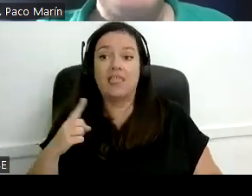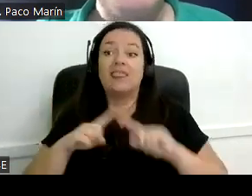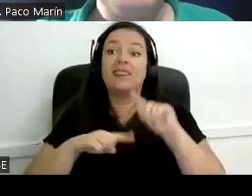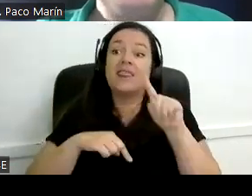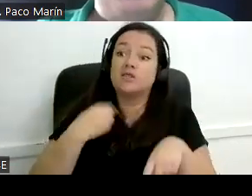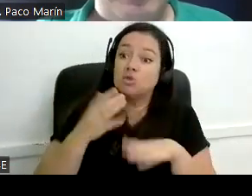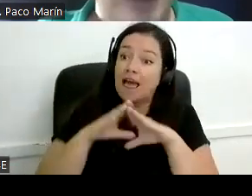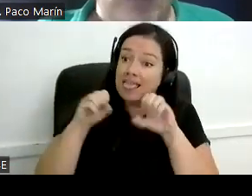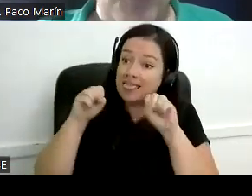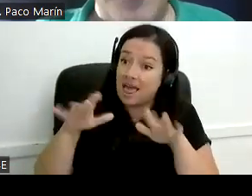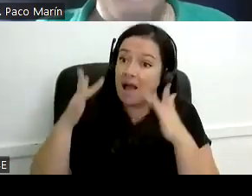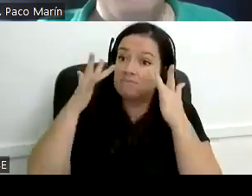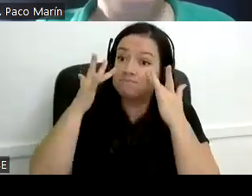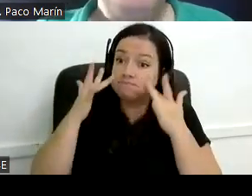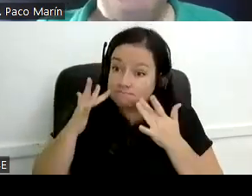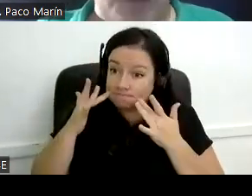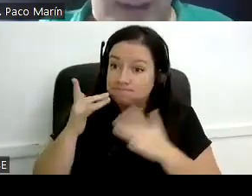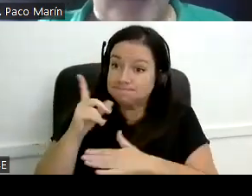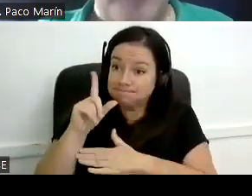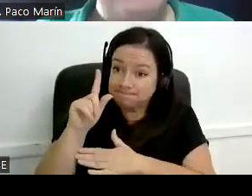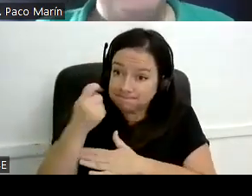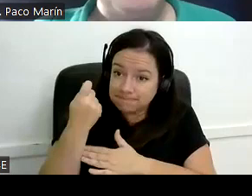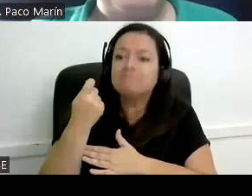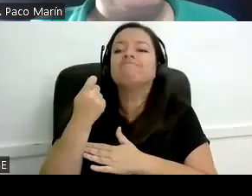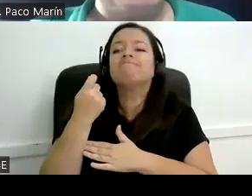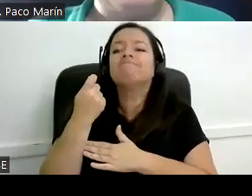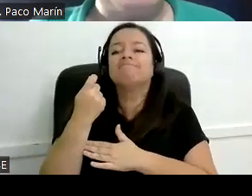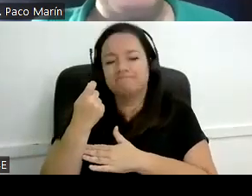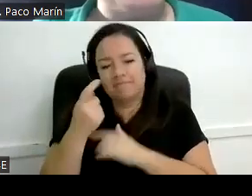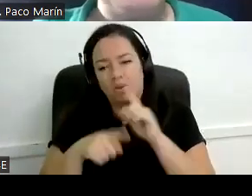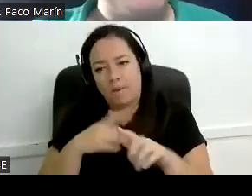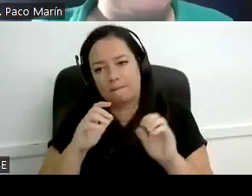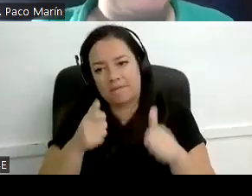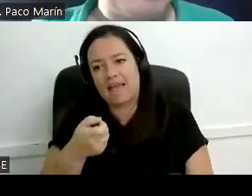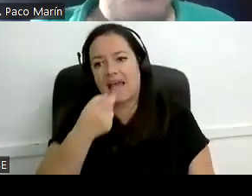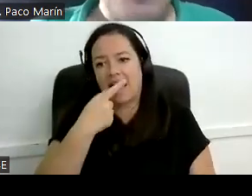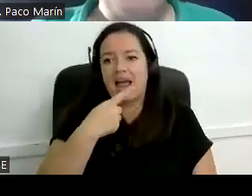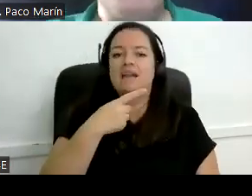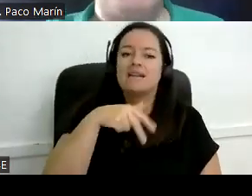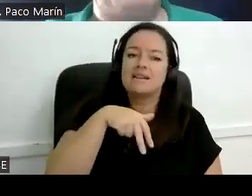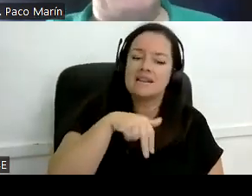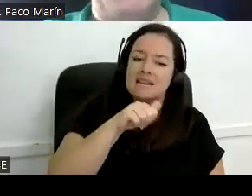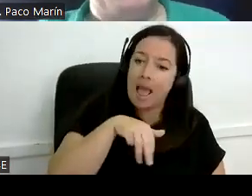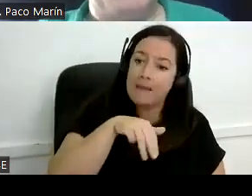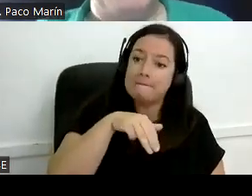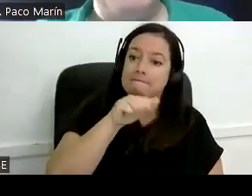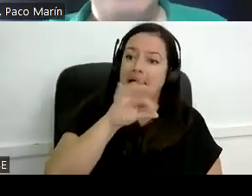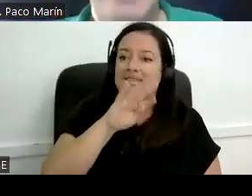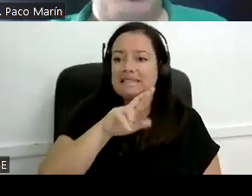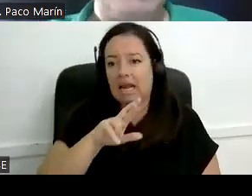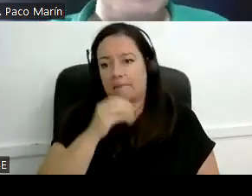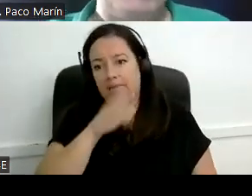haya retirado, si lo conseguimos, pues sí que se podría introducir perfectamente en Night Master y podría ser una muy, muy buena opción,